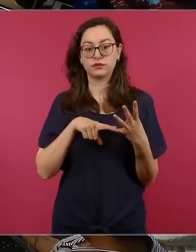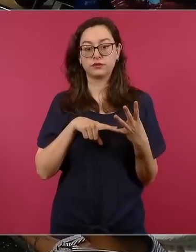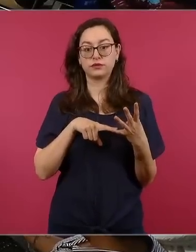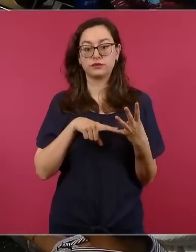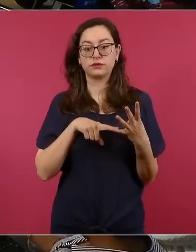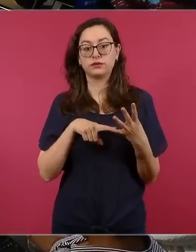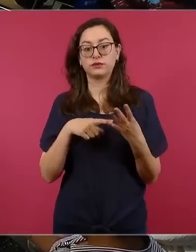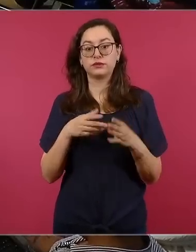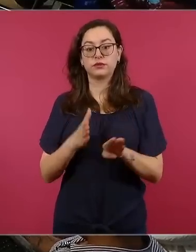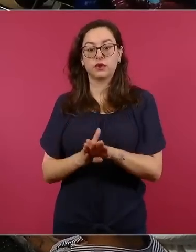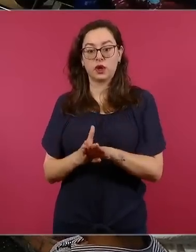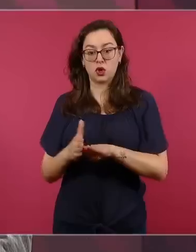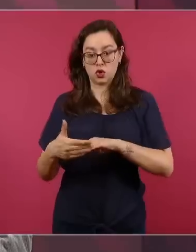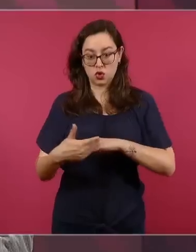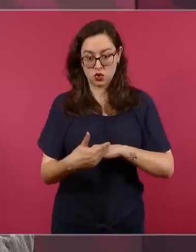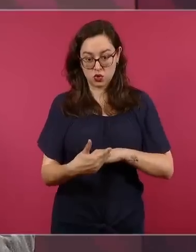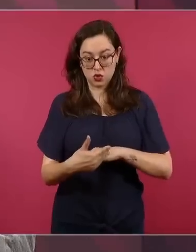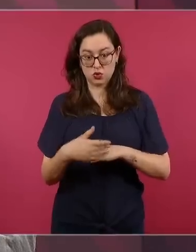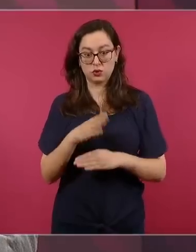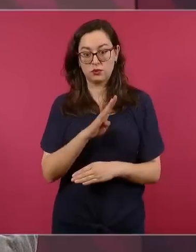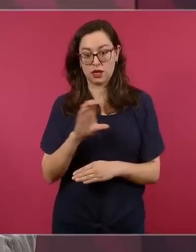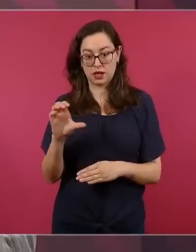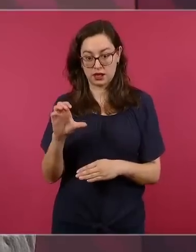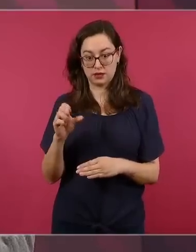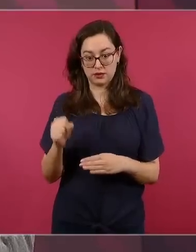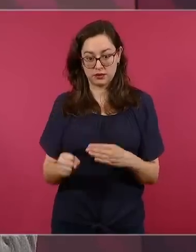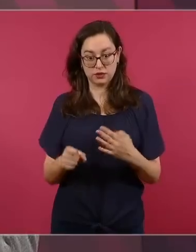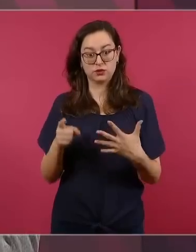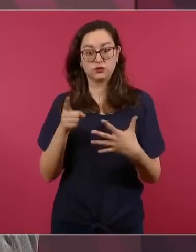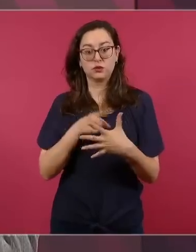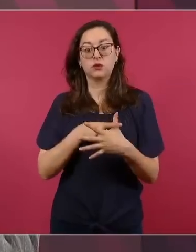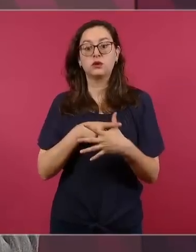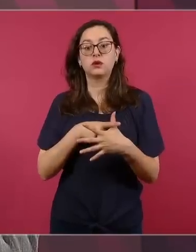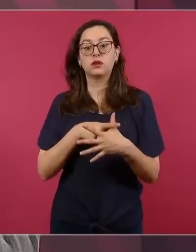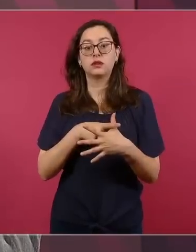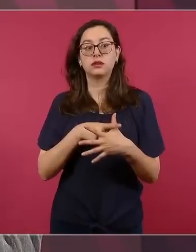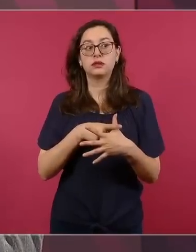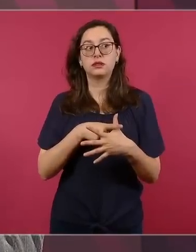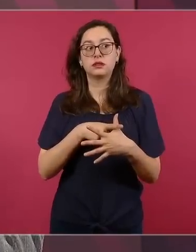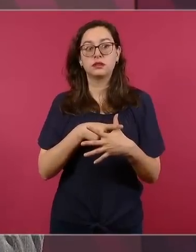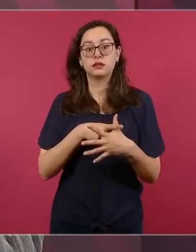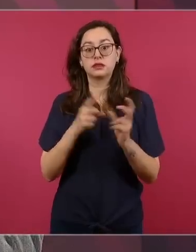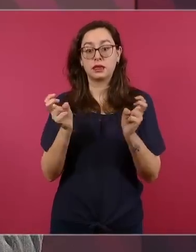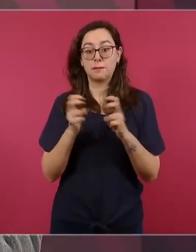Los Cabos, el de Tampico.